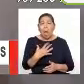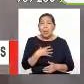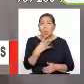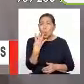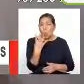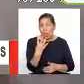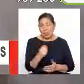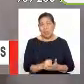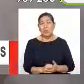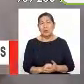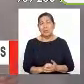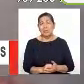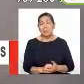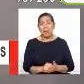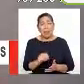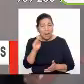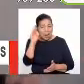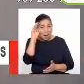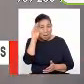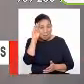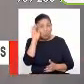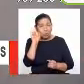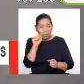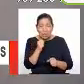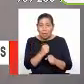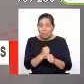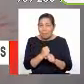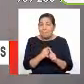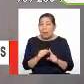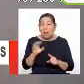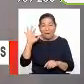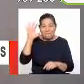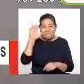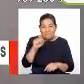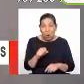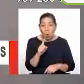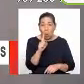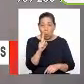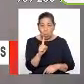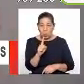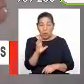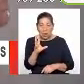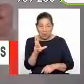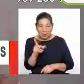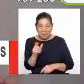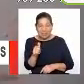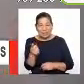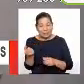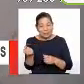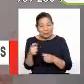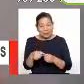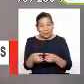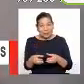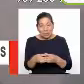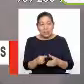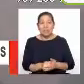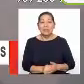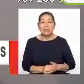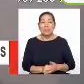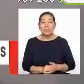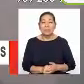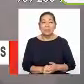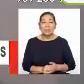años. La Policía Nacional hizo su trabajo y capturó a uno de los delincuentes que participó en este hecho